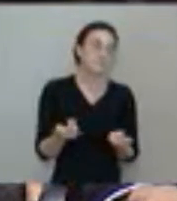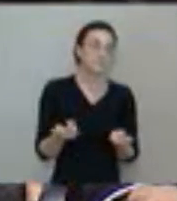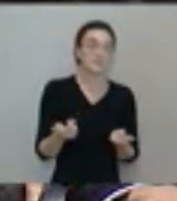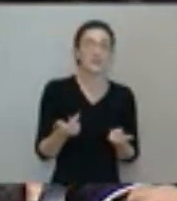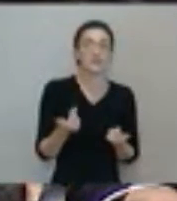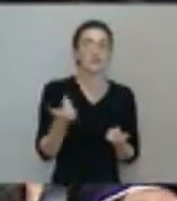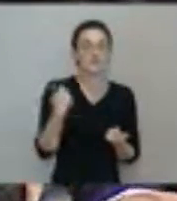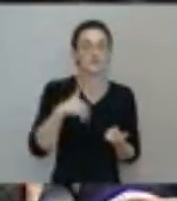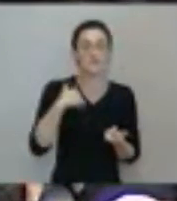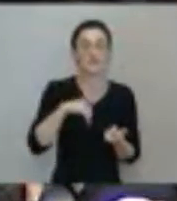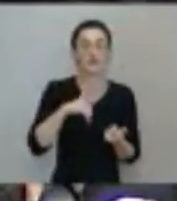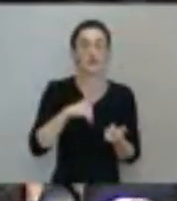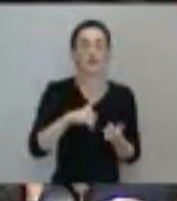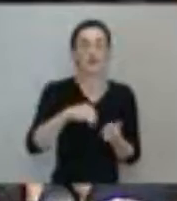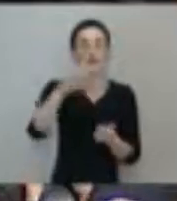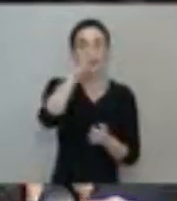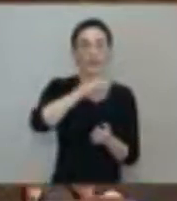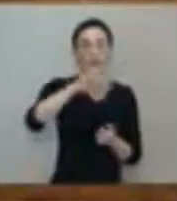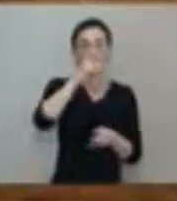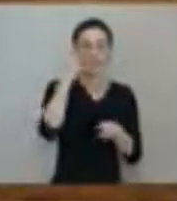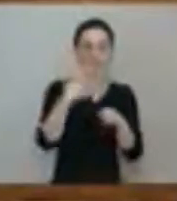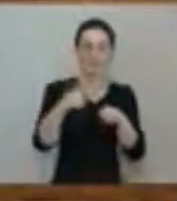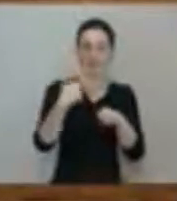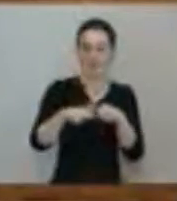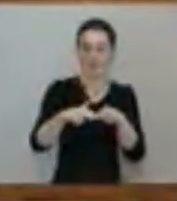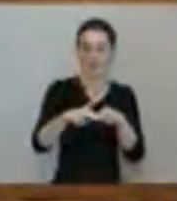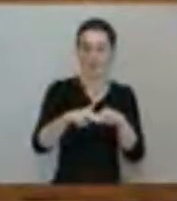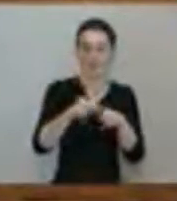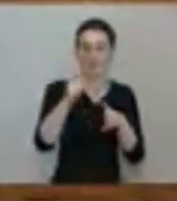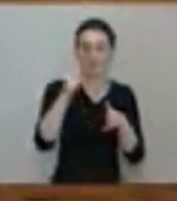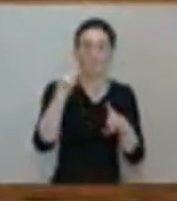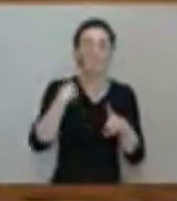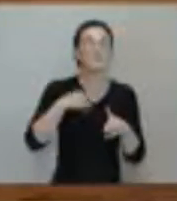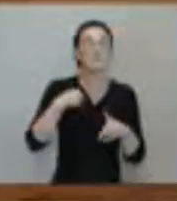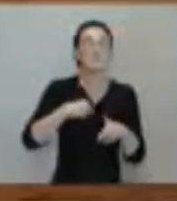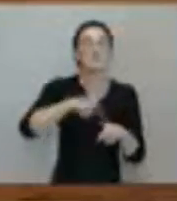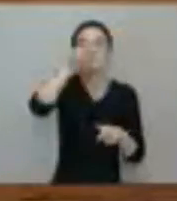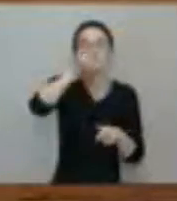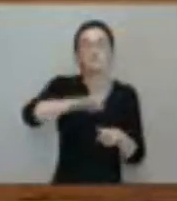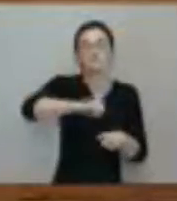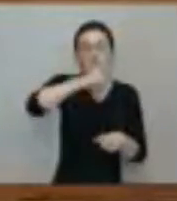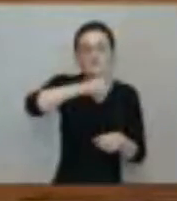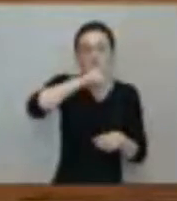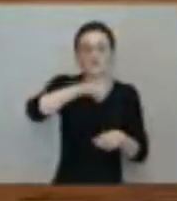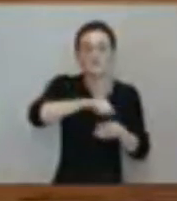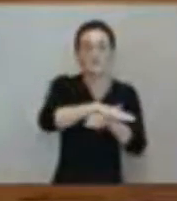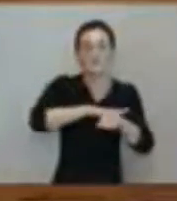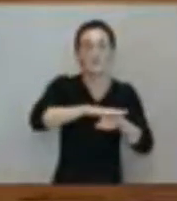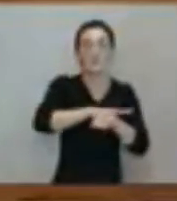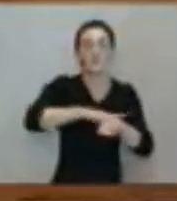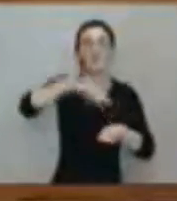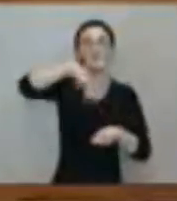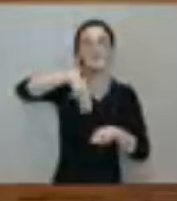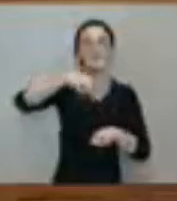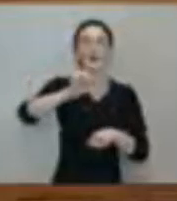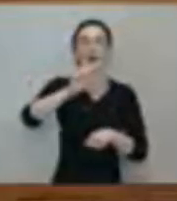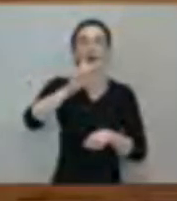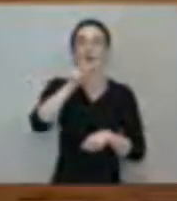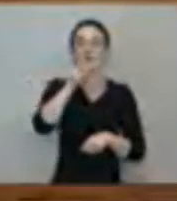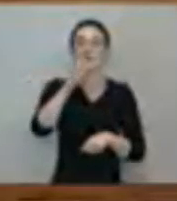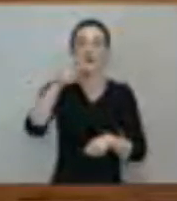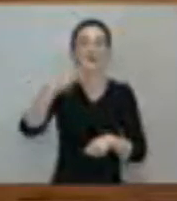acuñado en ciencia política aquello que hizo aquel viejo gobernador del estado de Massachusetts, que